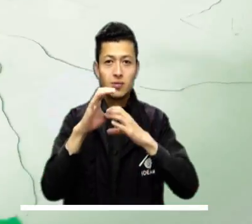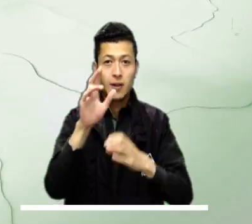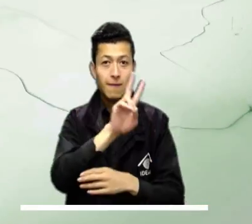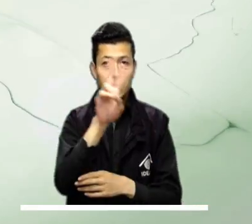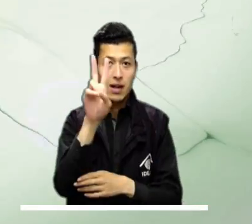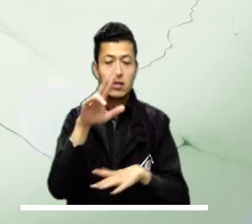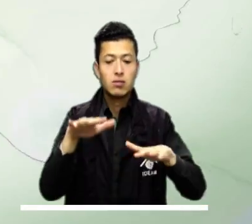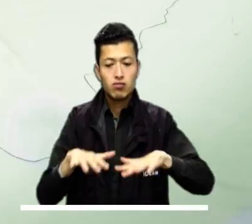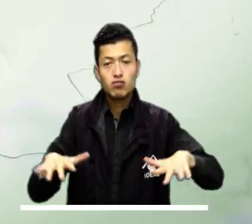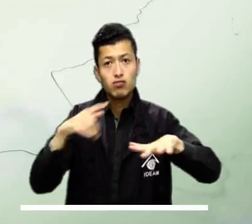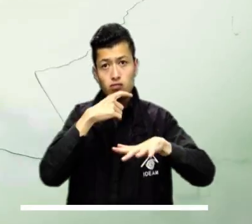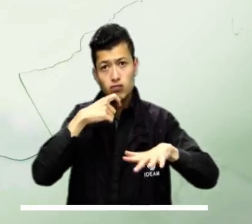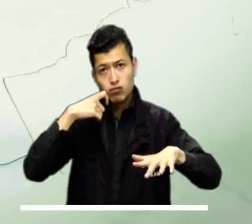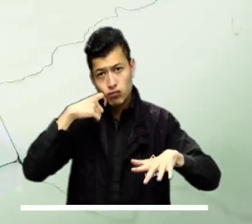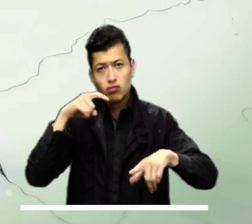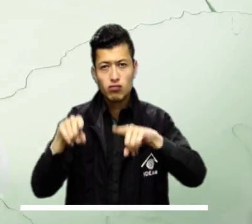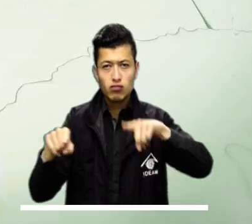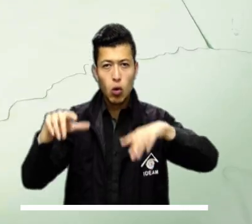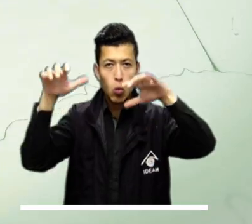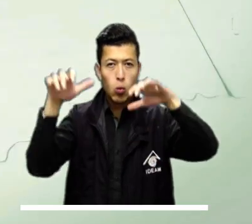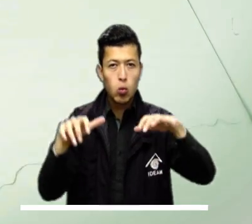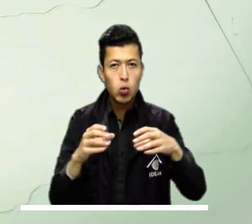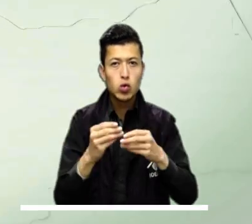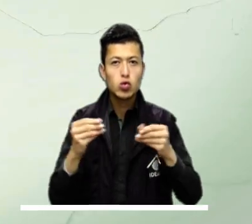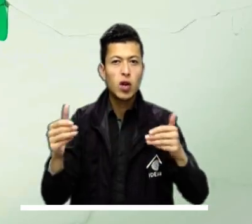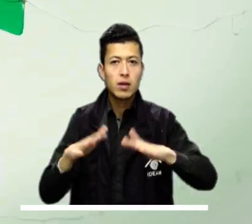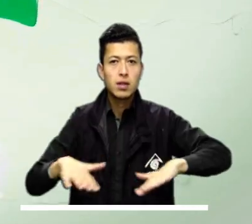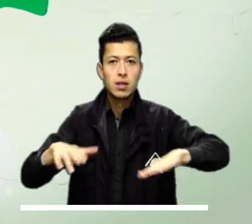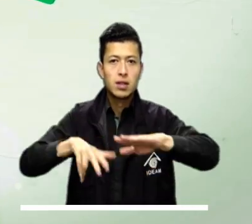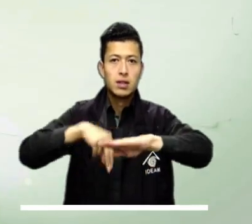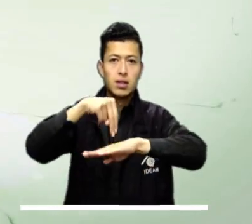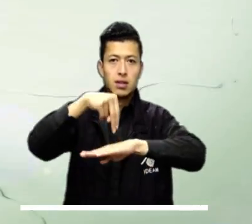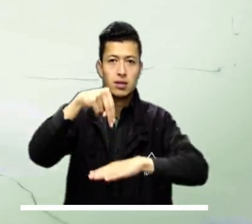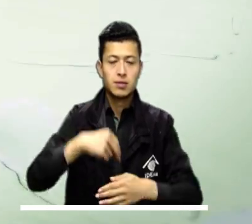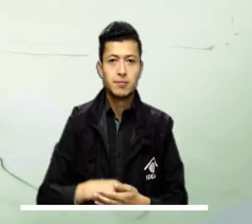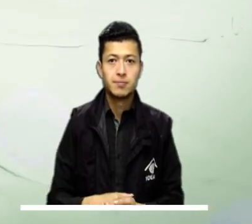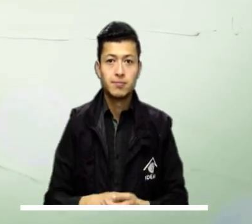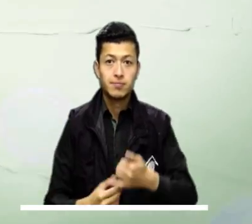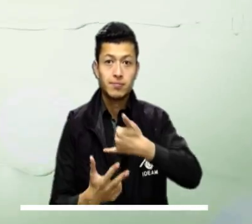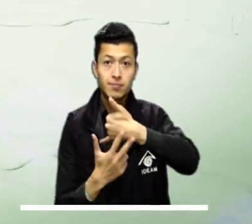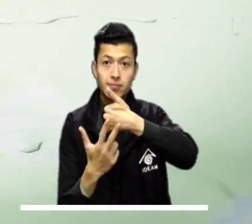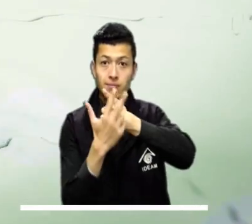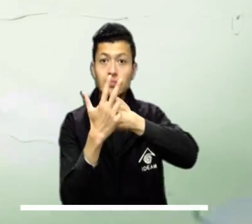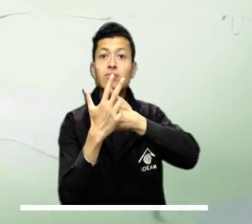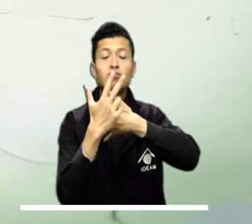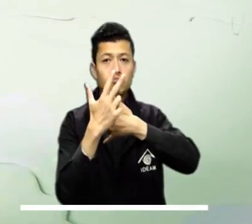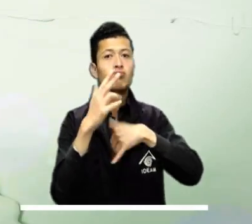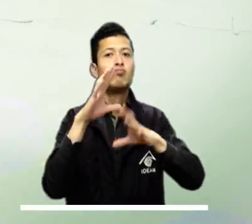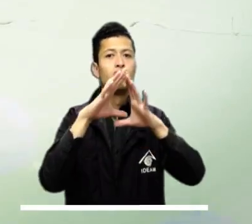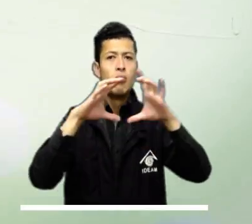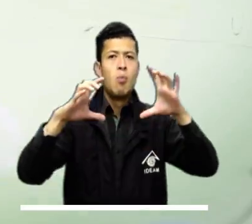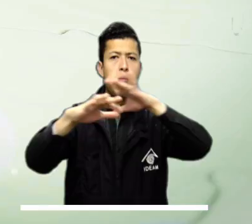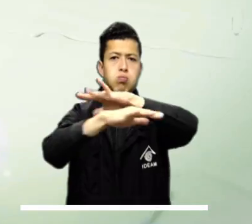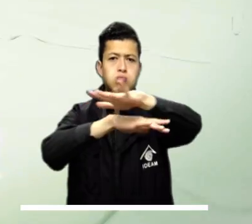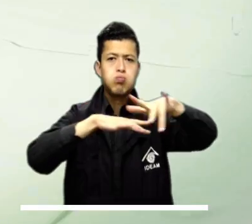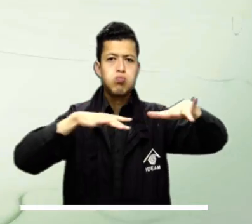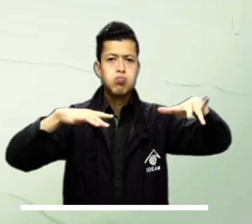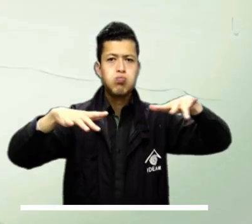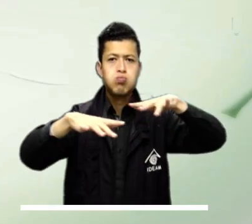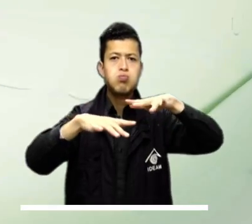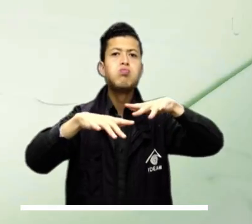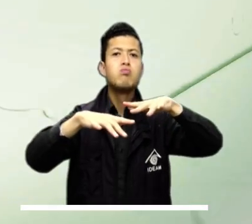seco con posibles lluvias ligeras en Nariño. En la franja andina los cielos variarán, estando entre ligera